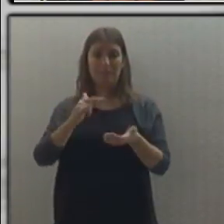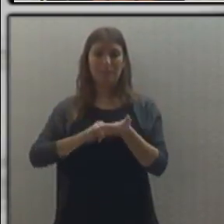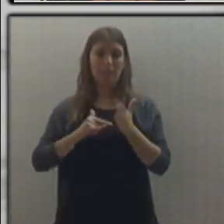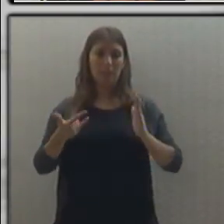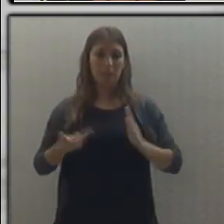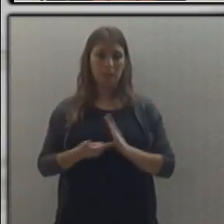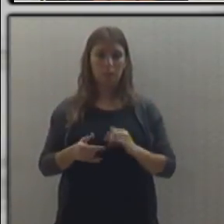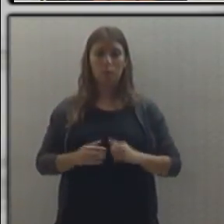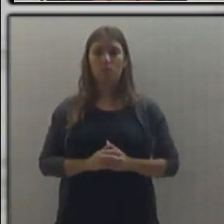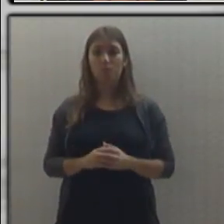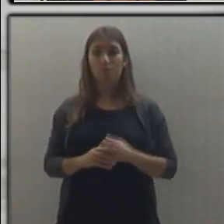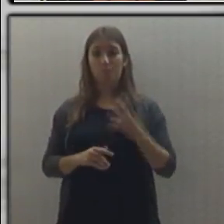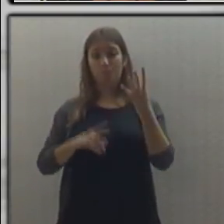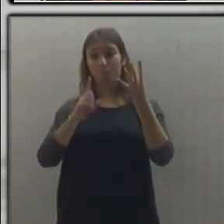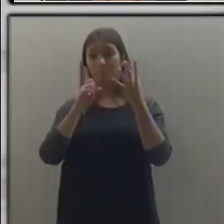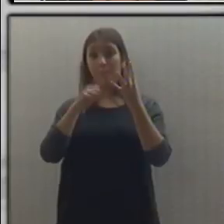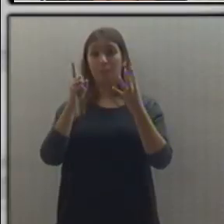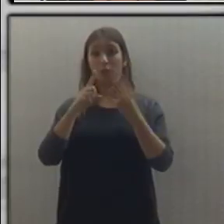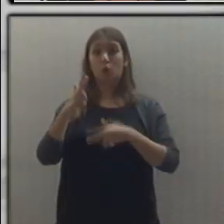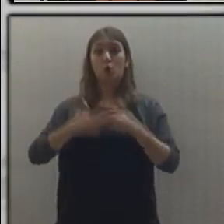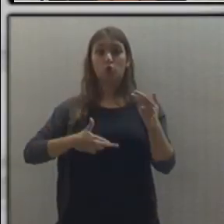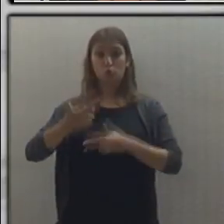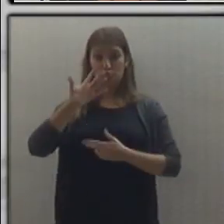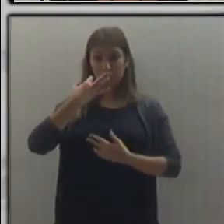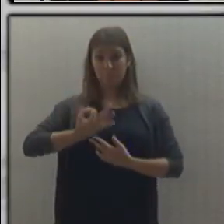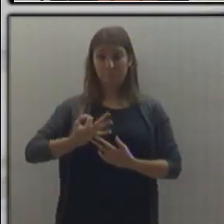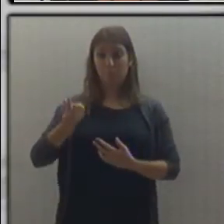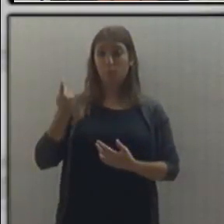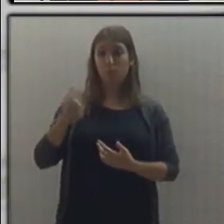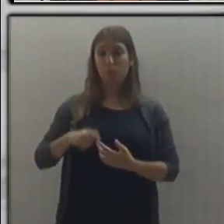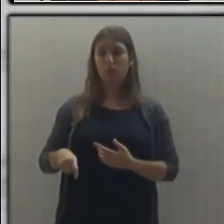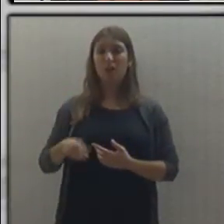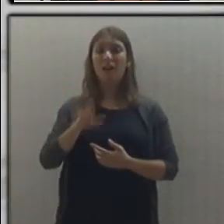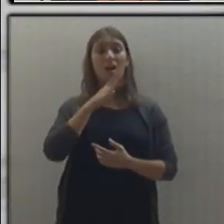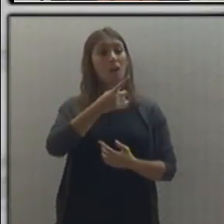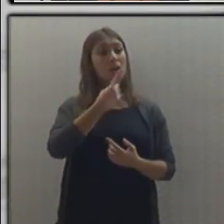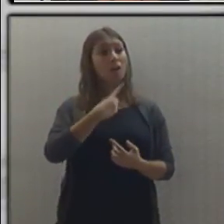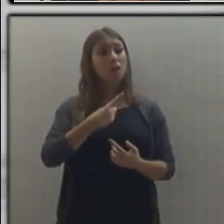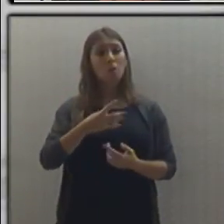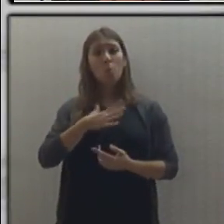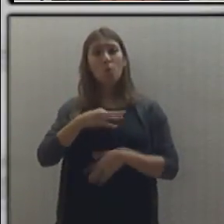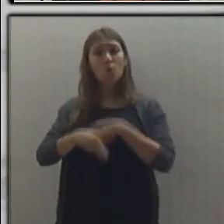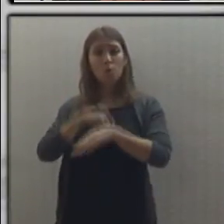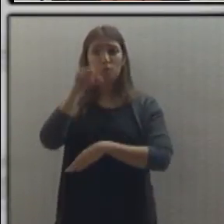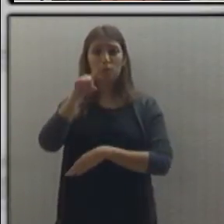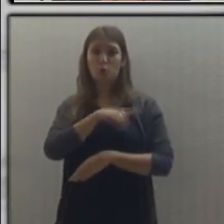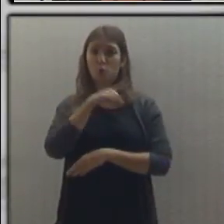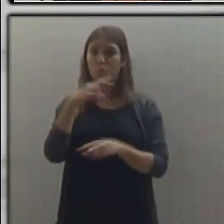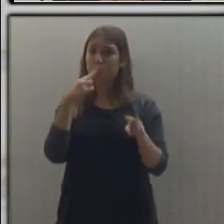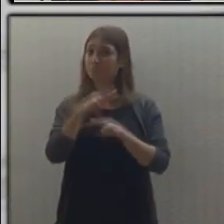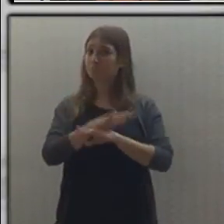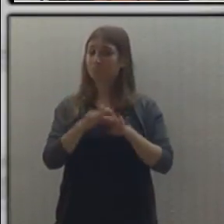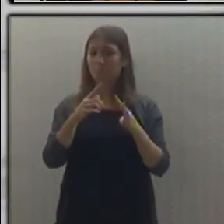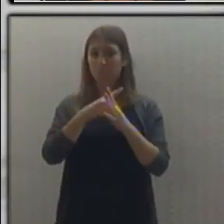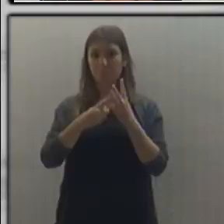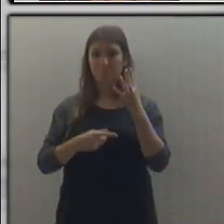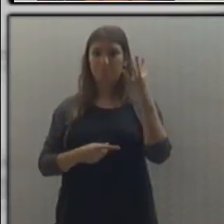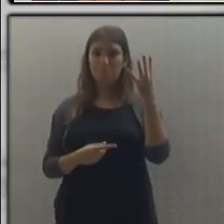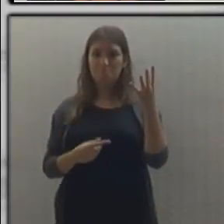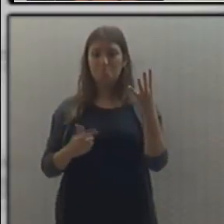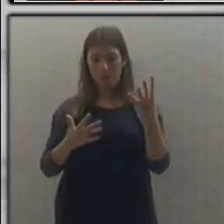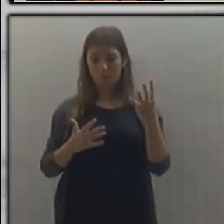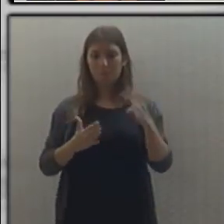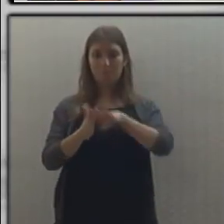técnico. Y el constructor es el profesional que valora la viabilidad constructiva de la obra. Vamos al